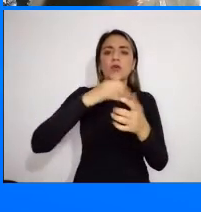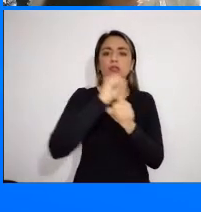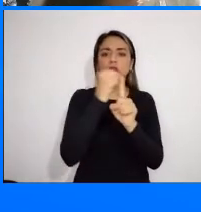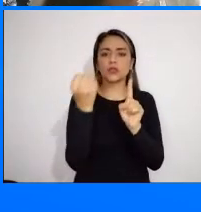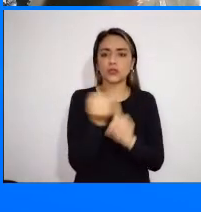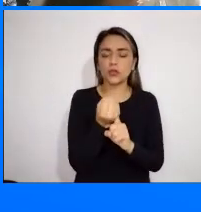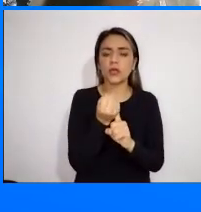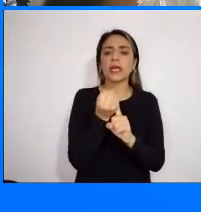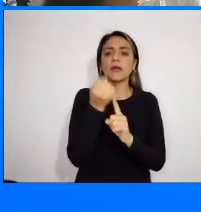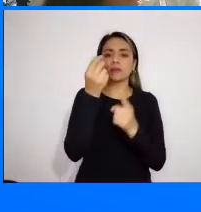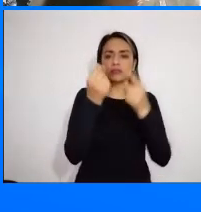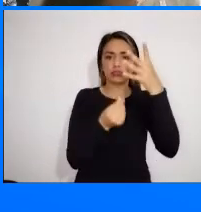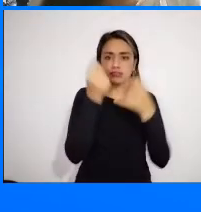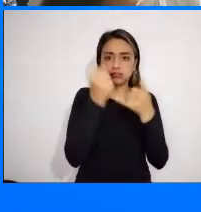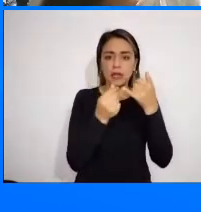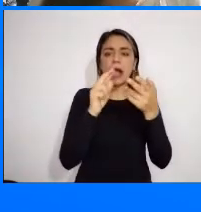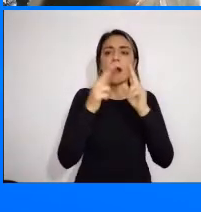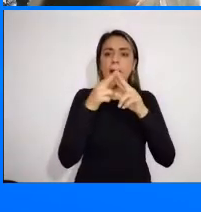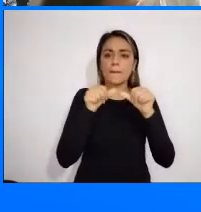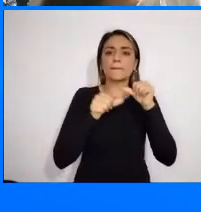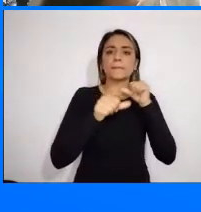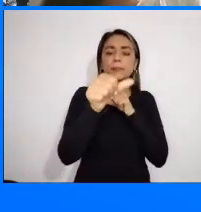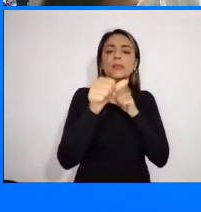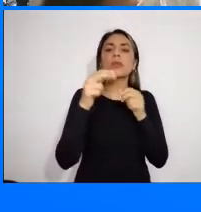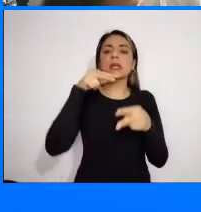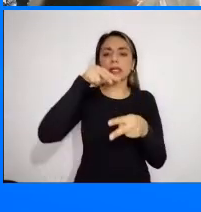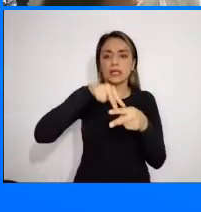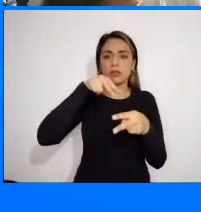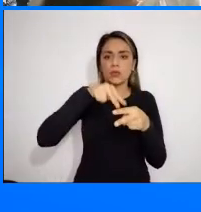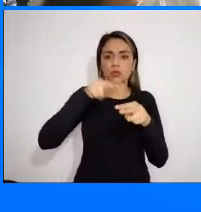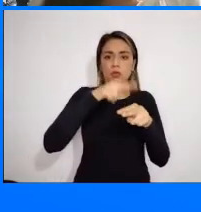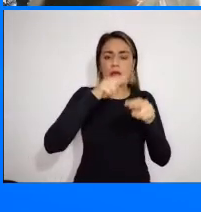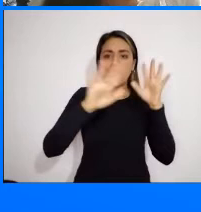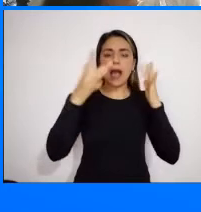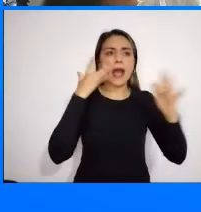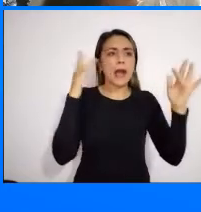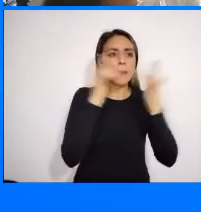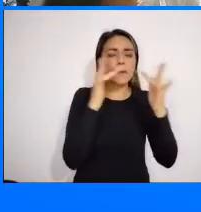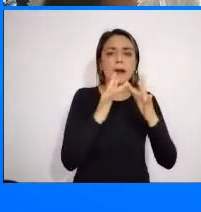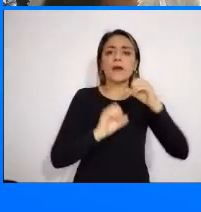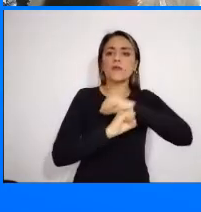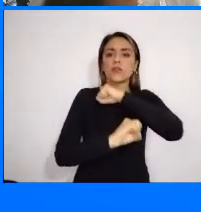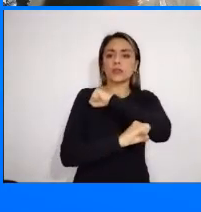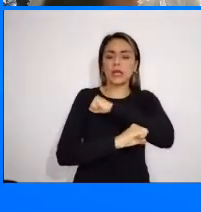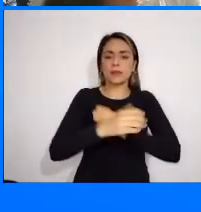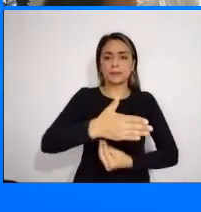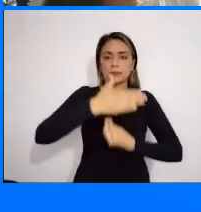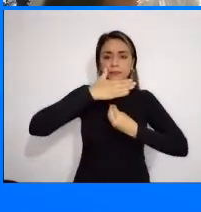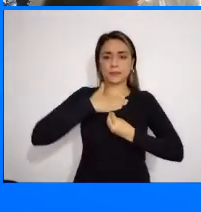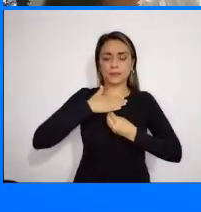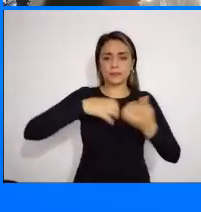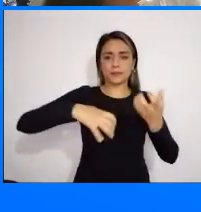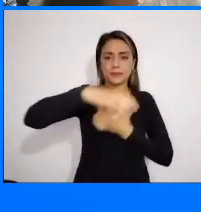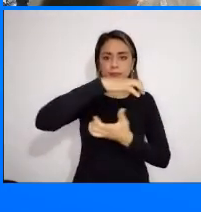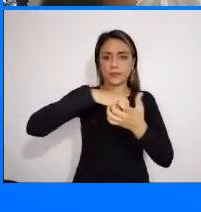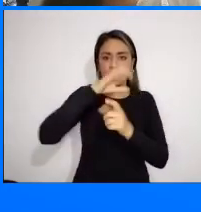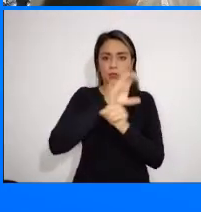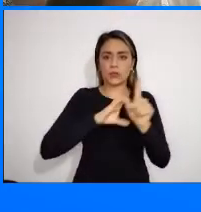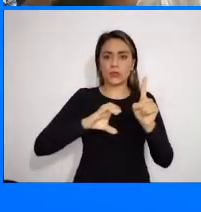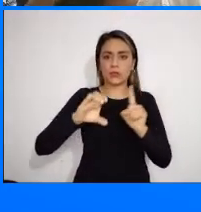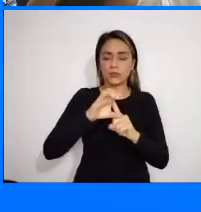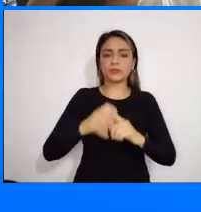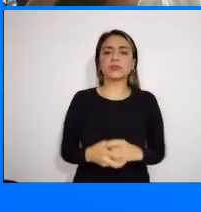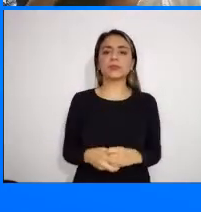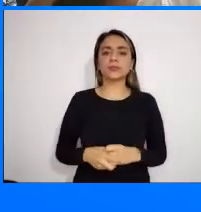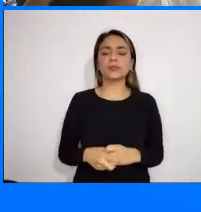y económicamente sustentable de los recursos naturales a fin de fortalecer su patrimonio económico y cultural.